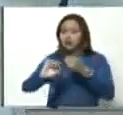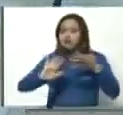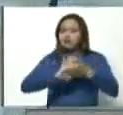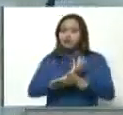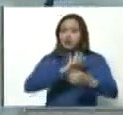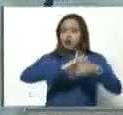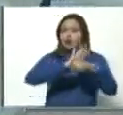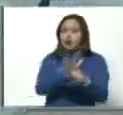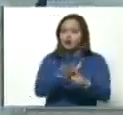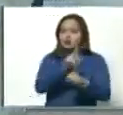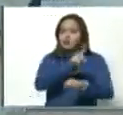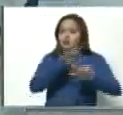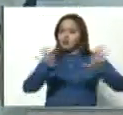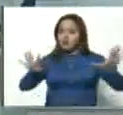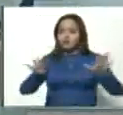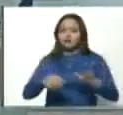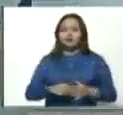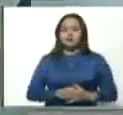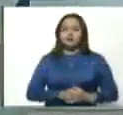vacuna COVID.